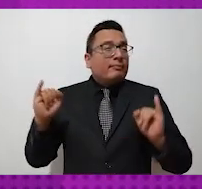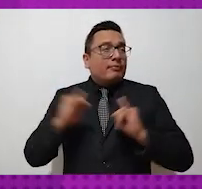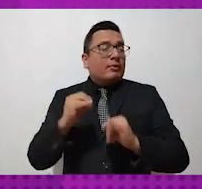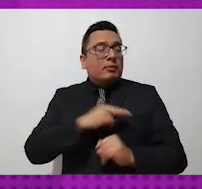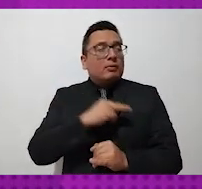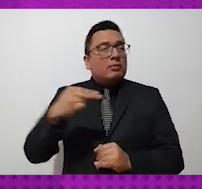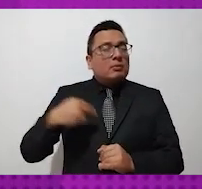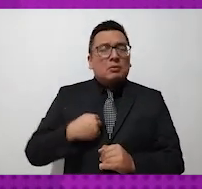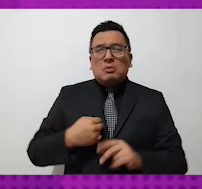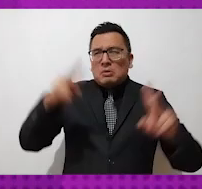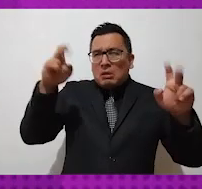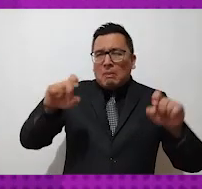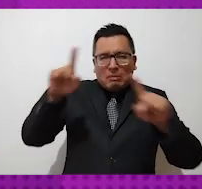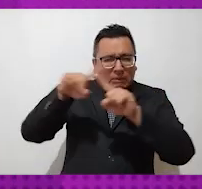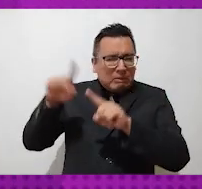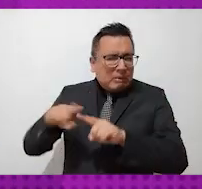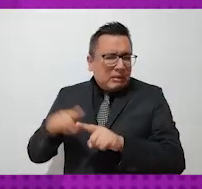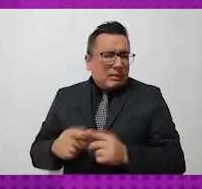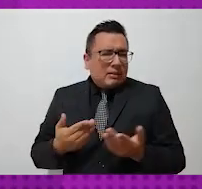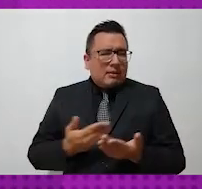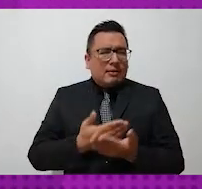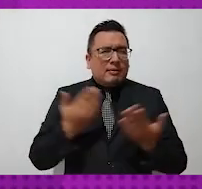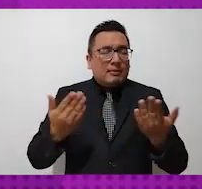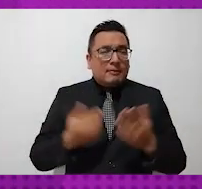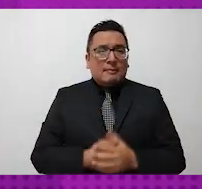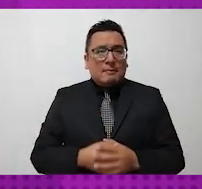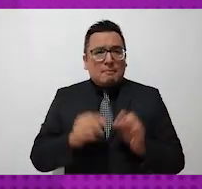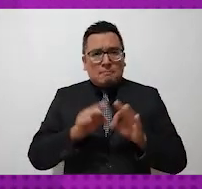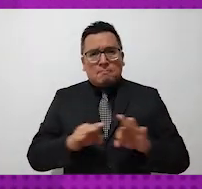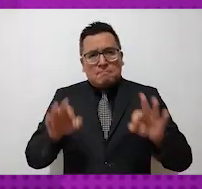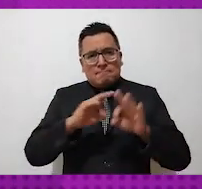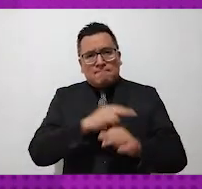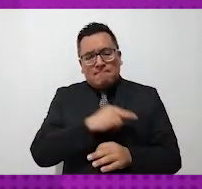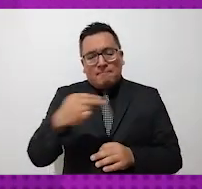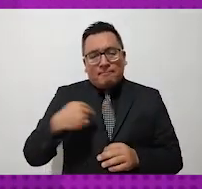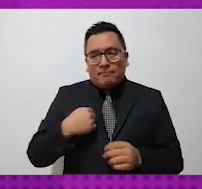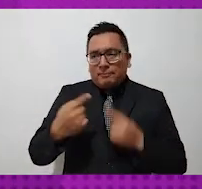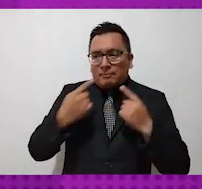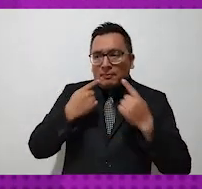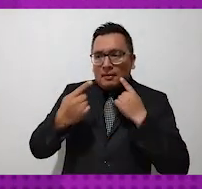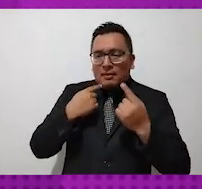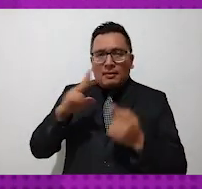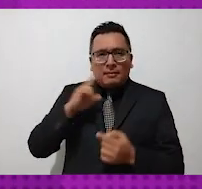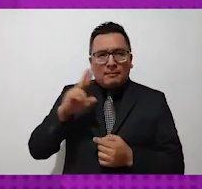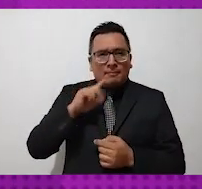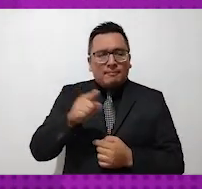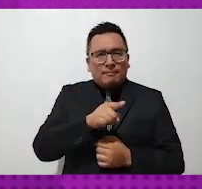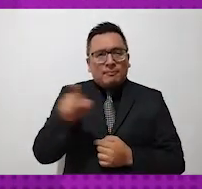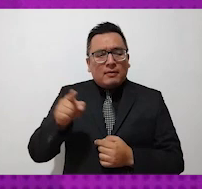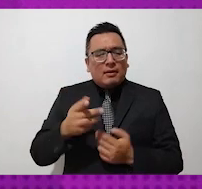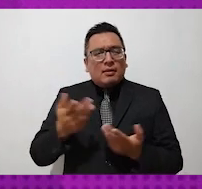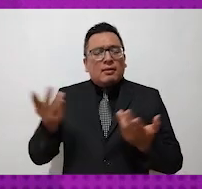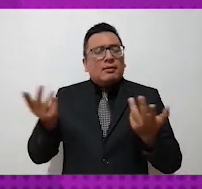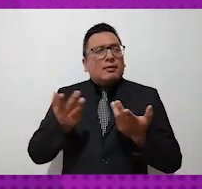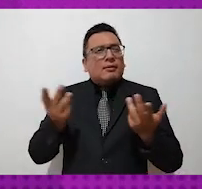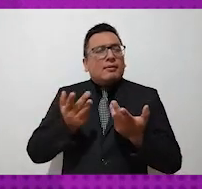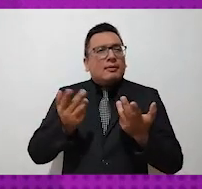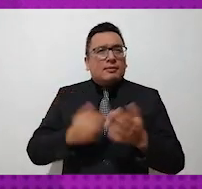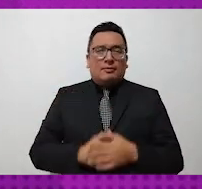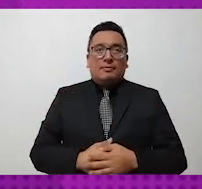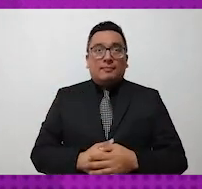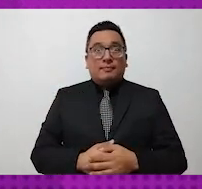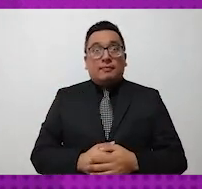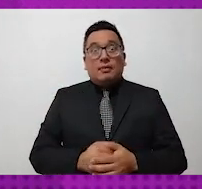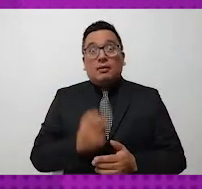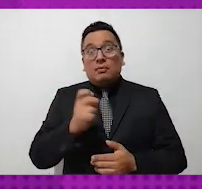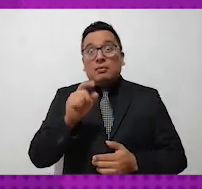abarca diferentes temáticas y en esta ocasión para nosotros es muy importante platicar lo que hacen ustedes en la Contraloría Interna, y creo que